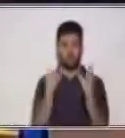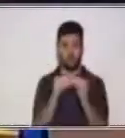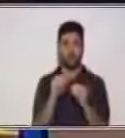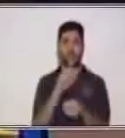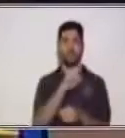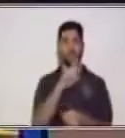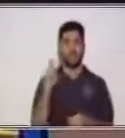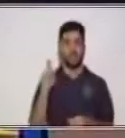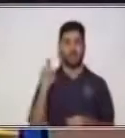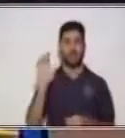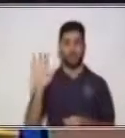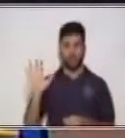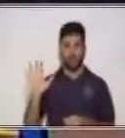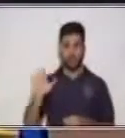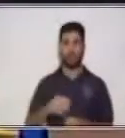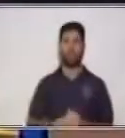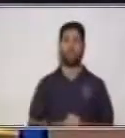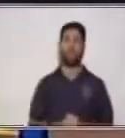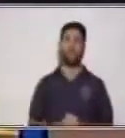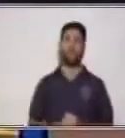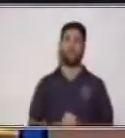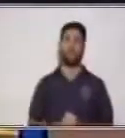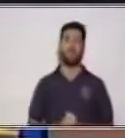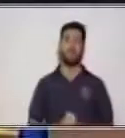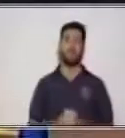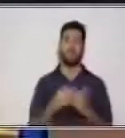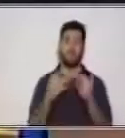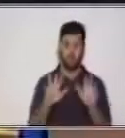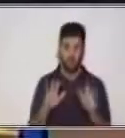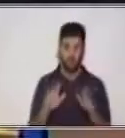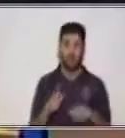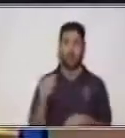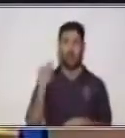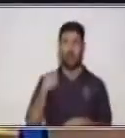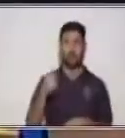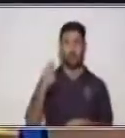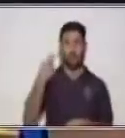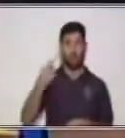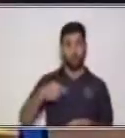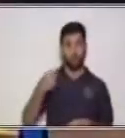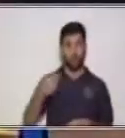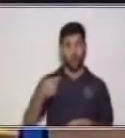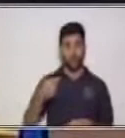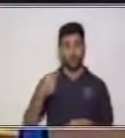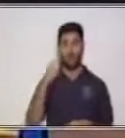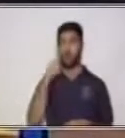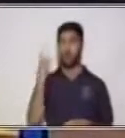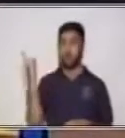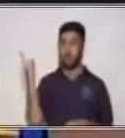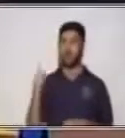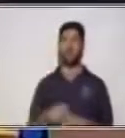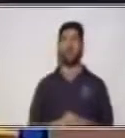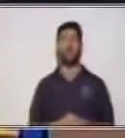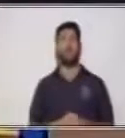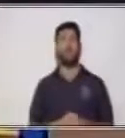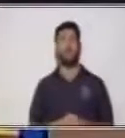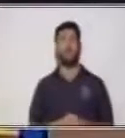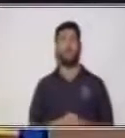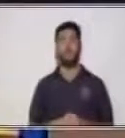105, muy bien. Entonces tengo un quetzal con 5 centavos.